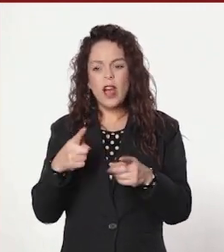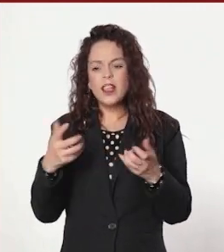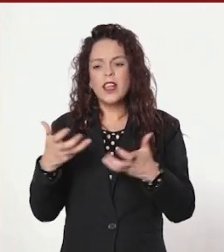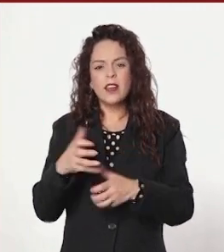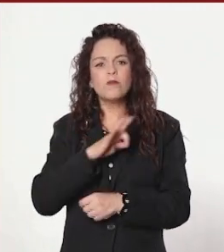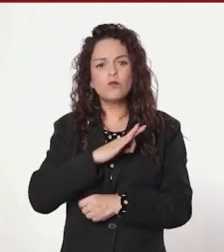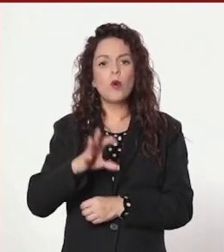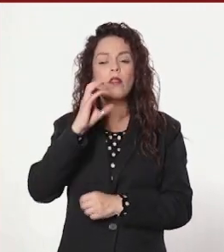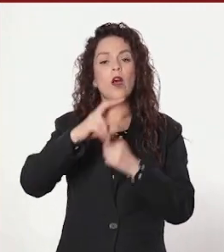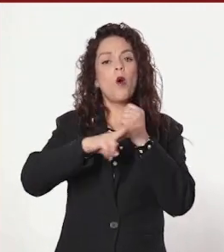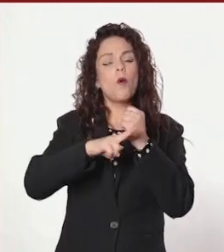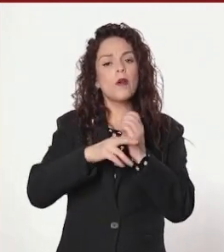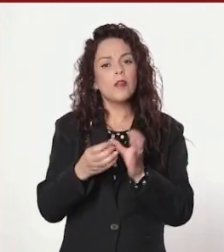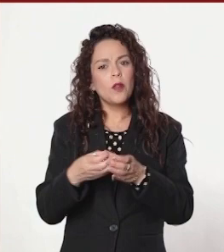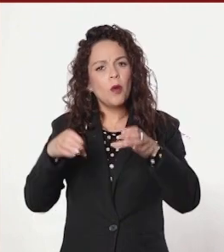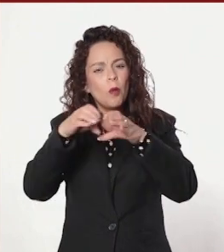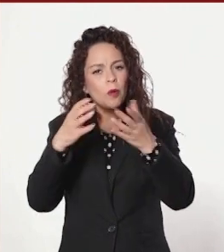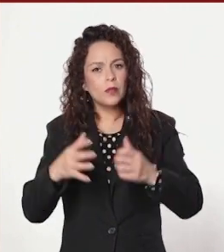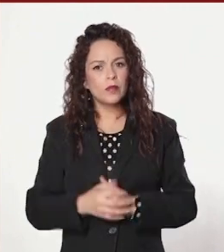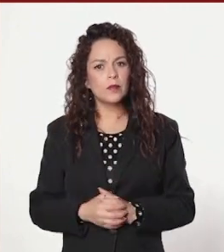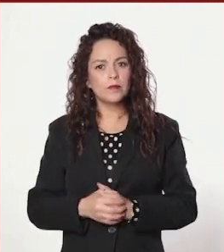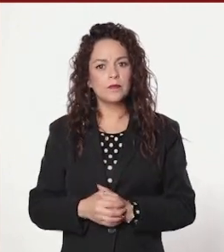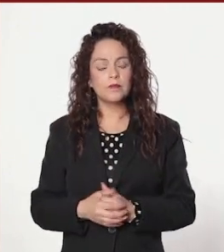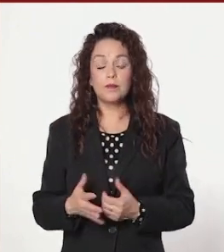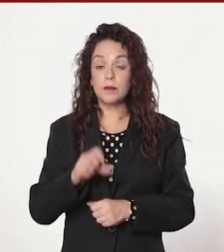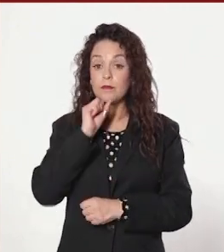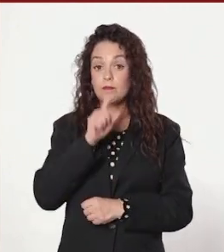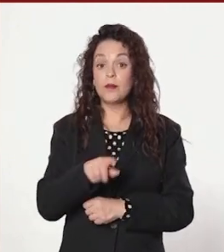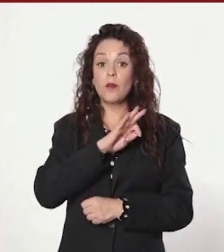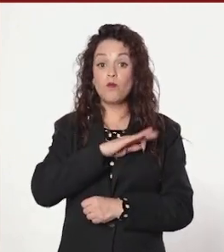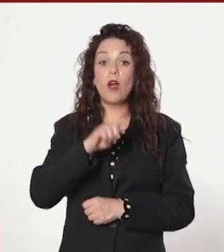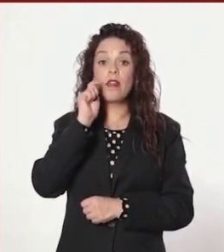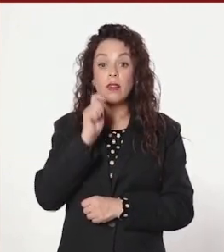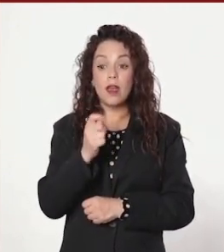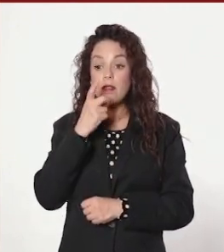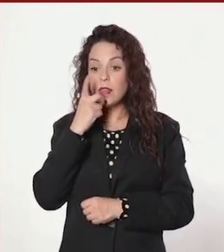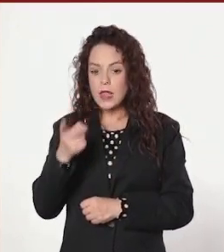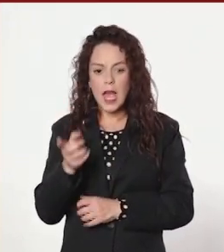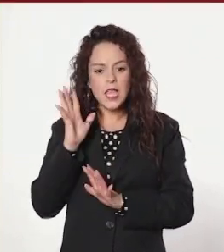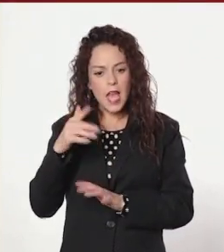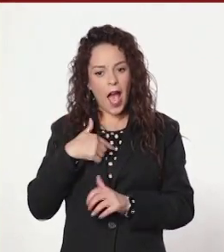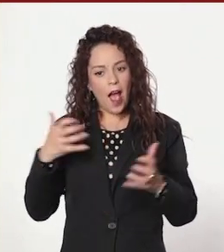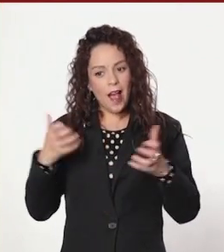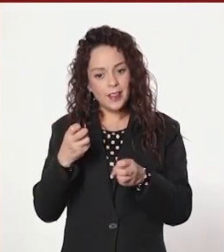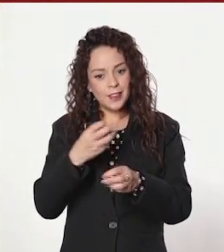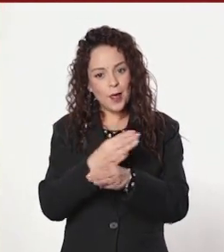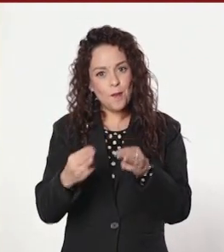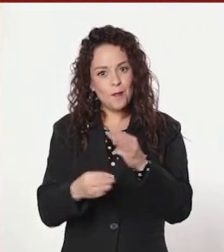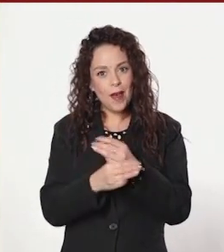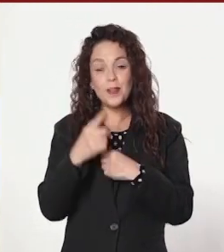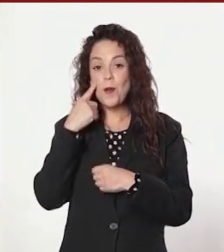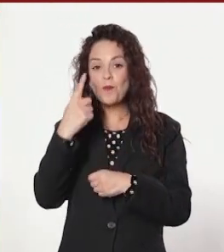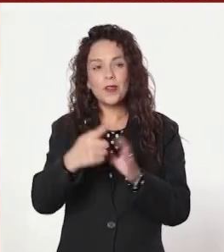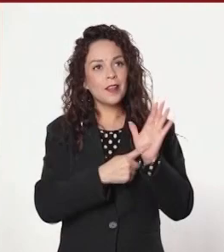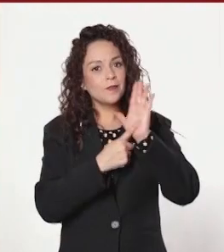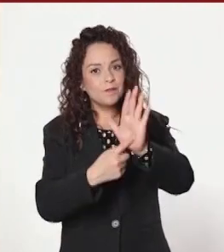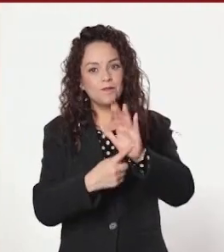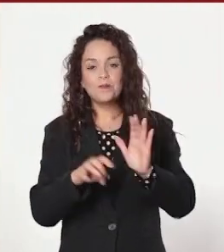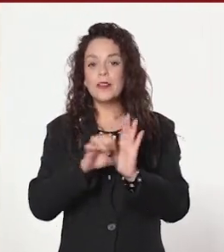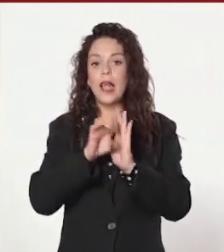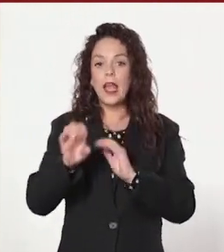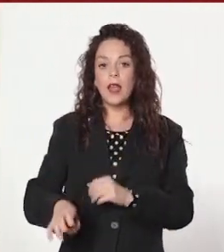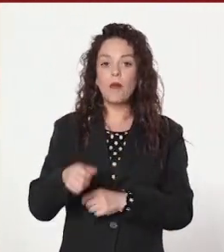vidrio. Incluso se vale presumir algo que ya hayan hecho con esos materiales, como por ejemplo una regadera